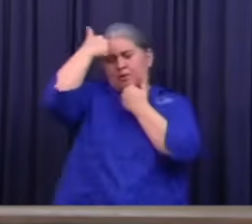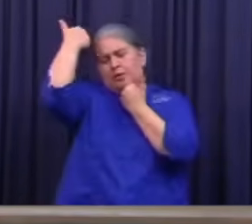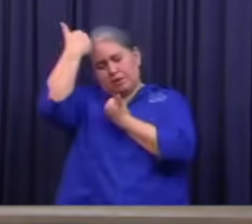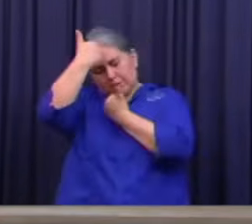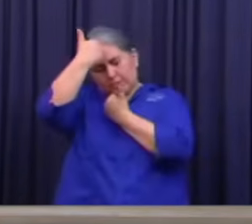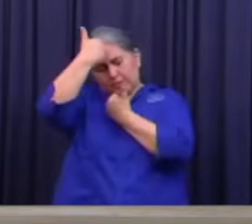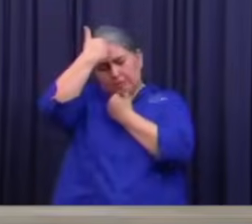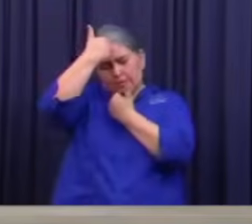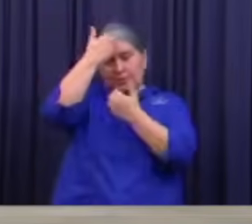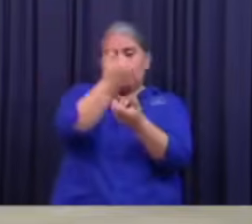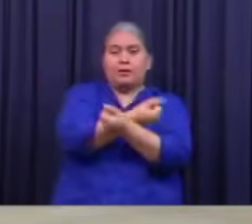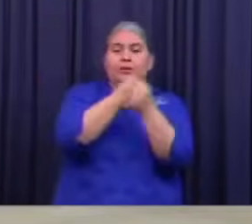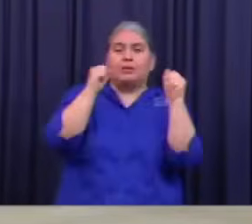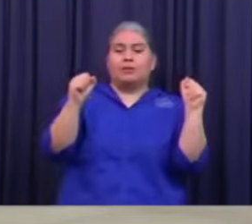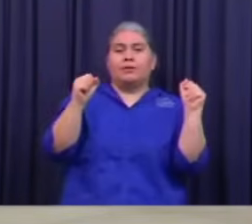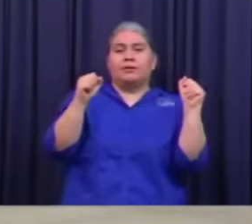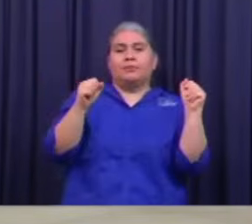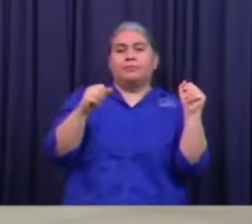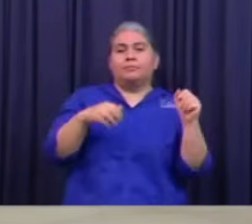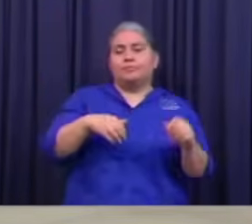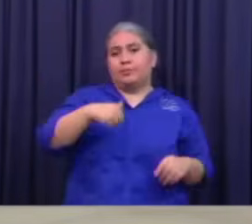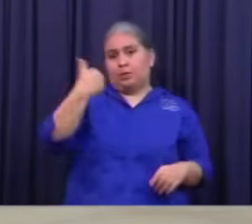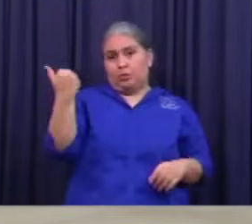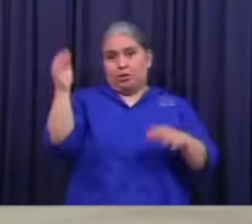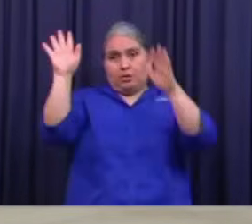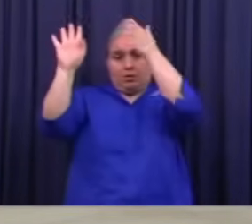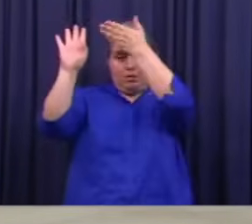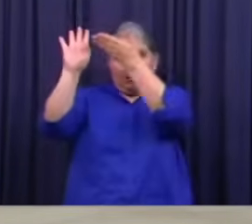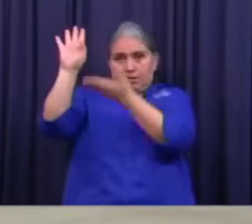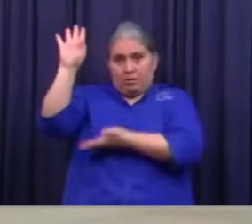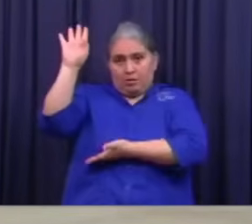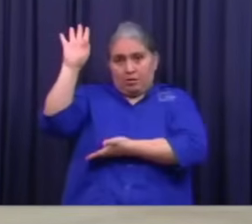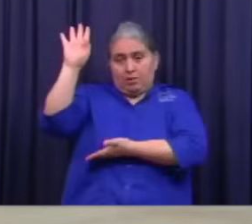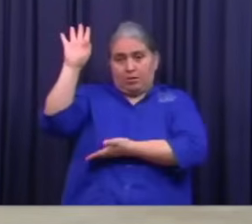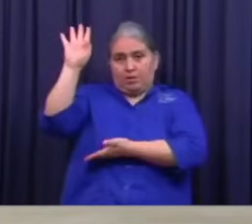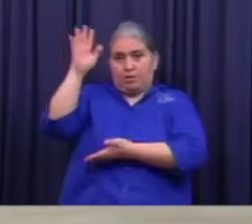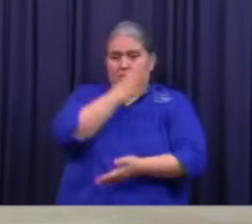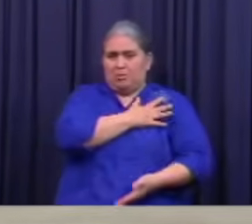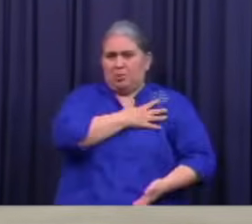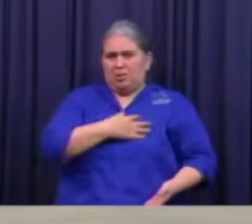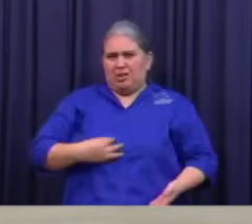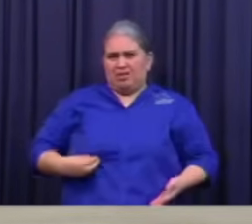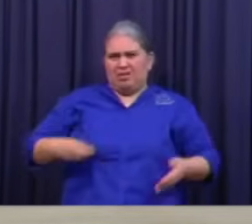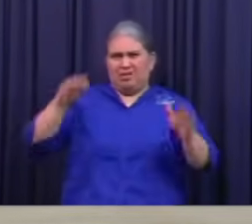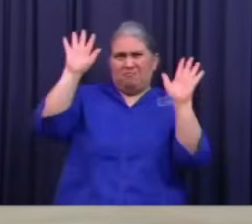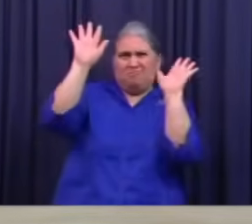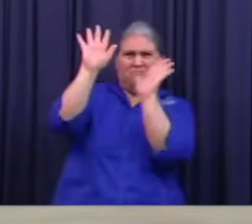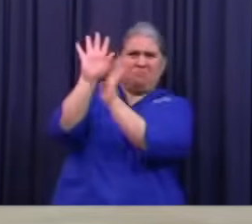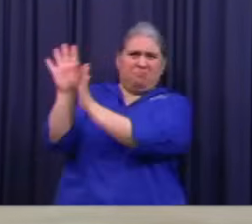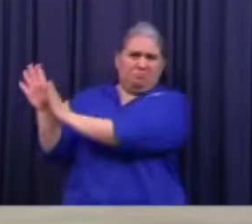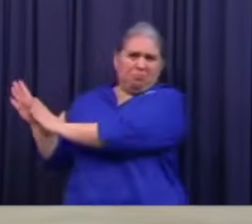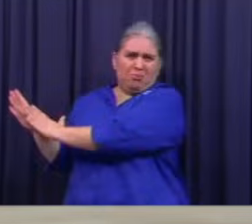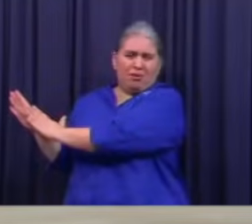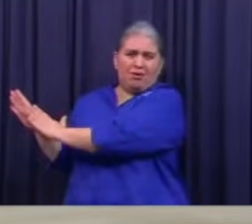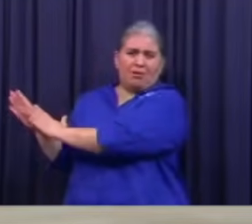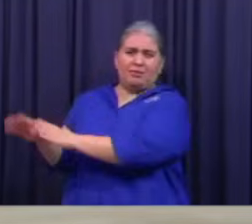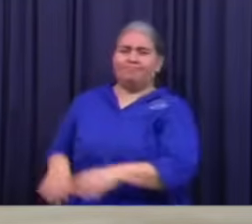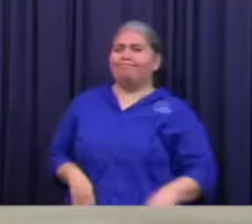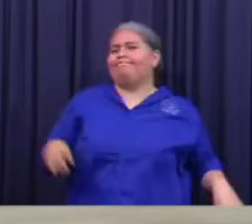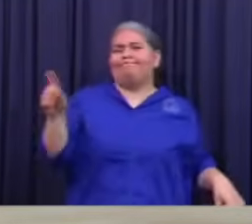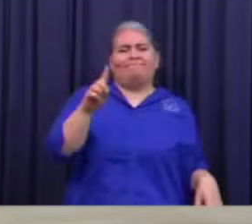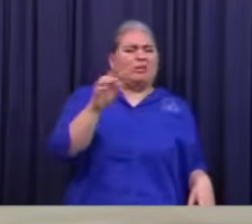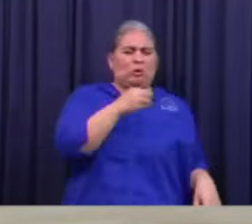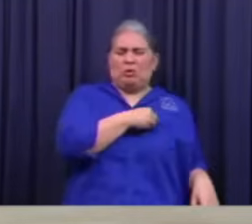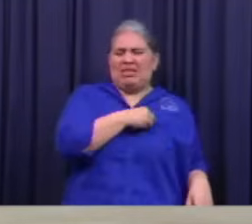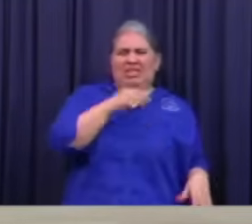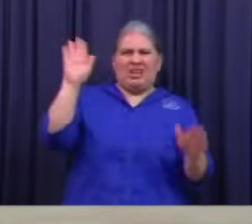te que te lleve a la salvación pero otro tipo de tristeza la rechazamos en el nombre de Jesús no queremos